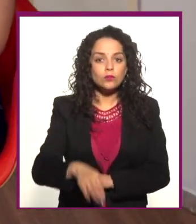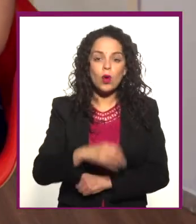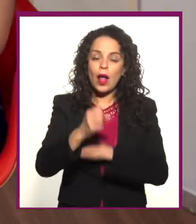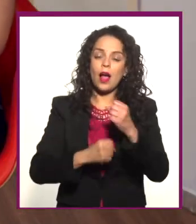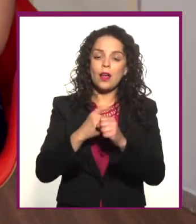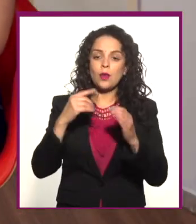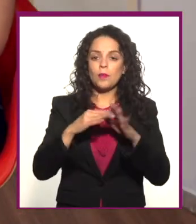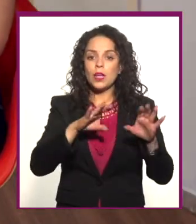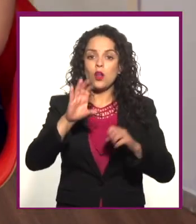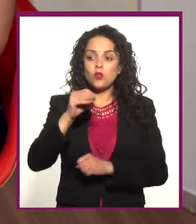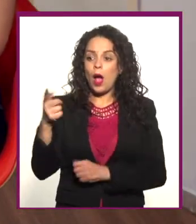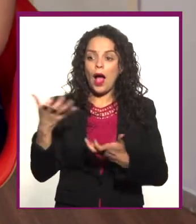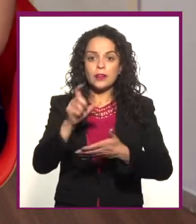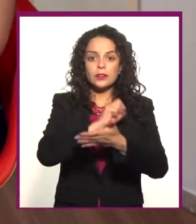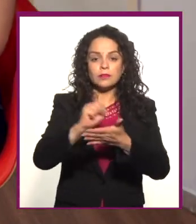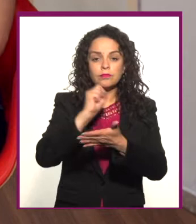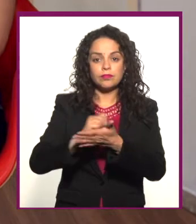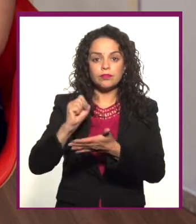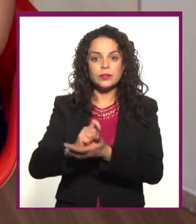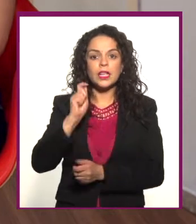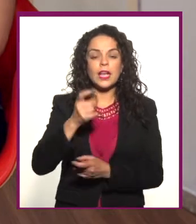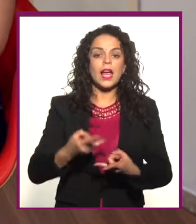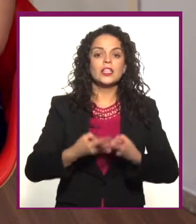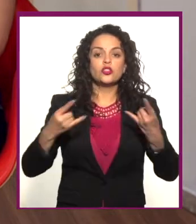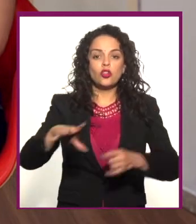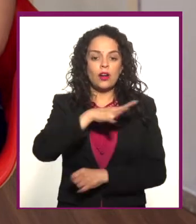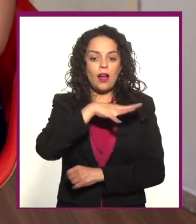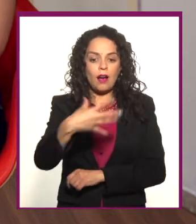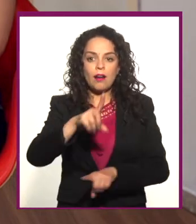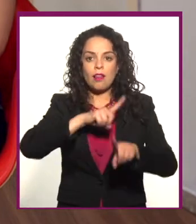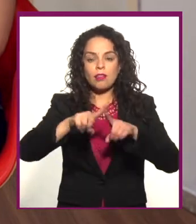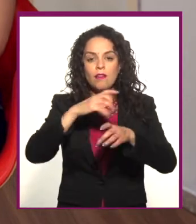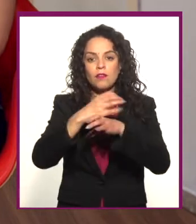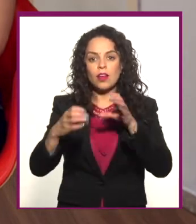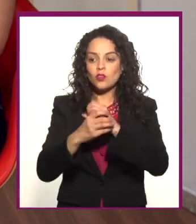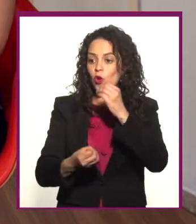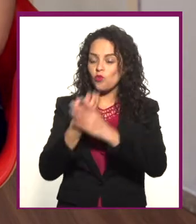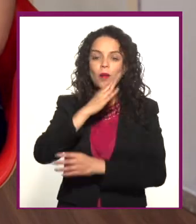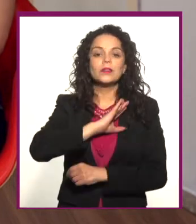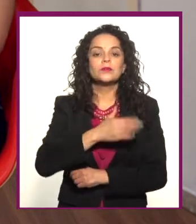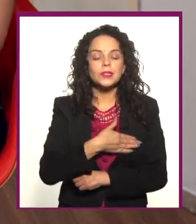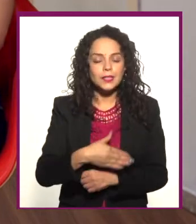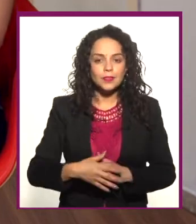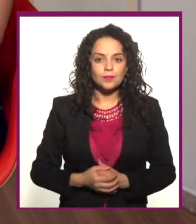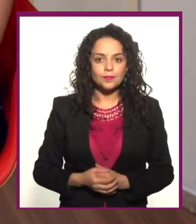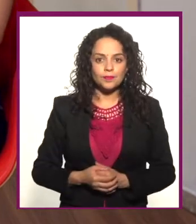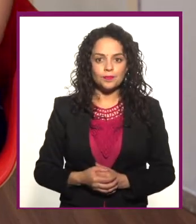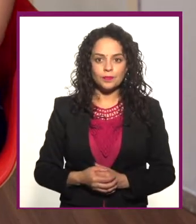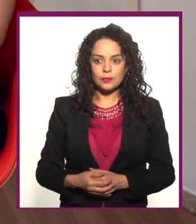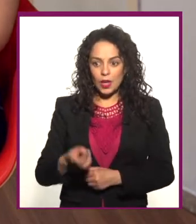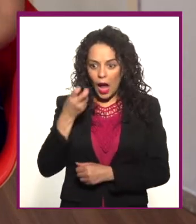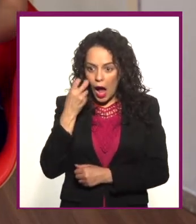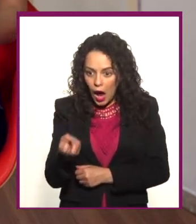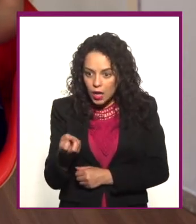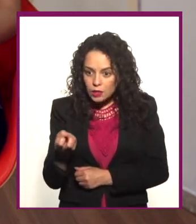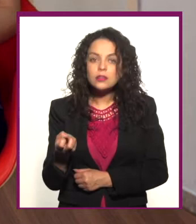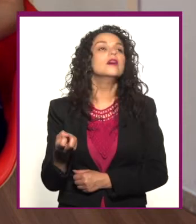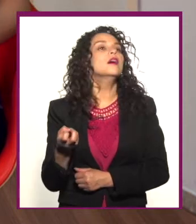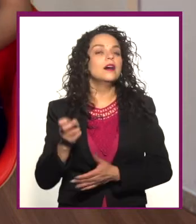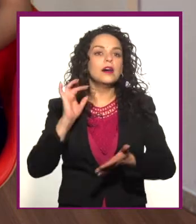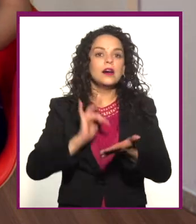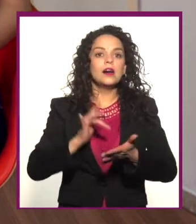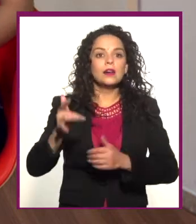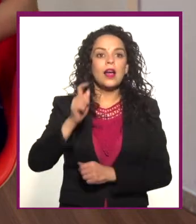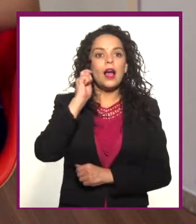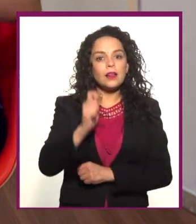en 1590, se dedicó a escribir su obra más célebre, Historia General de las Cosas en la Nueva España. A esta obra